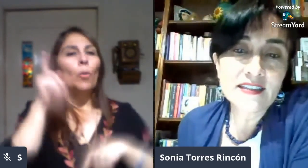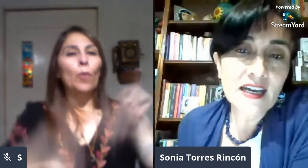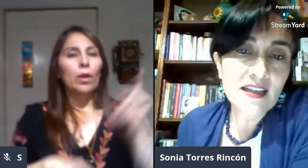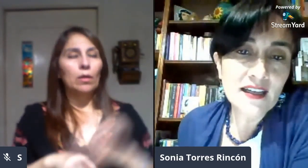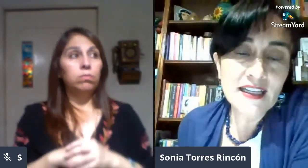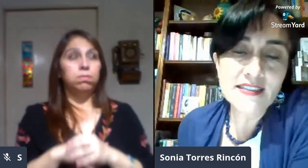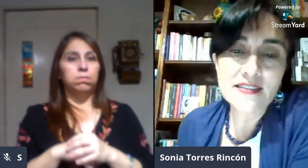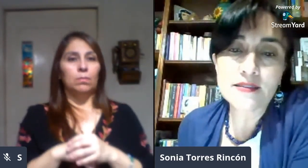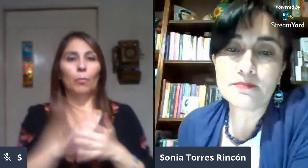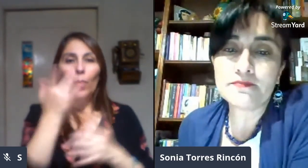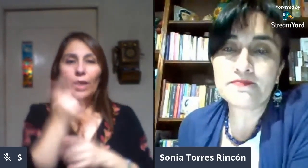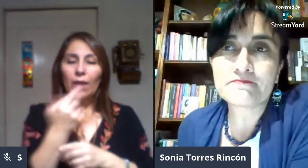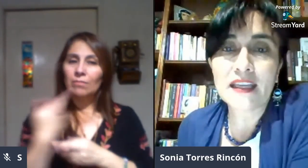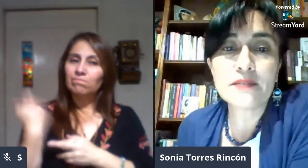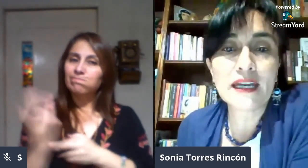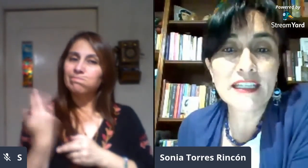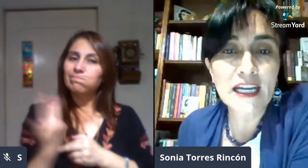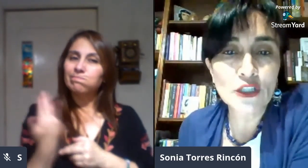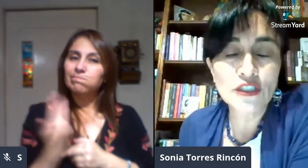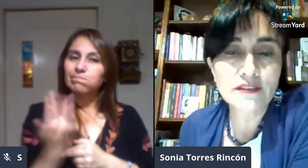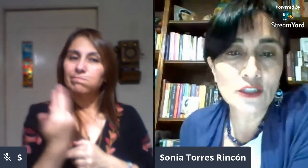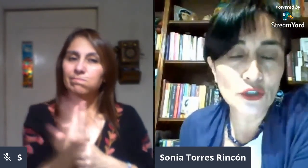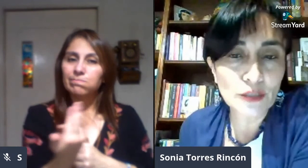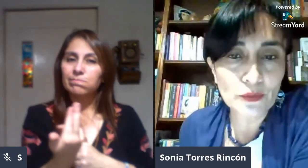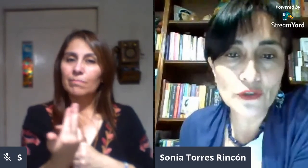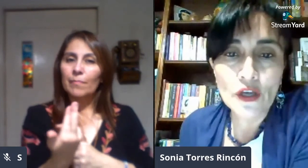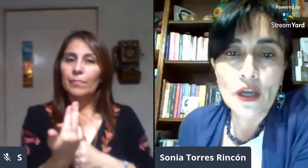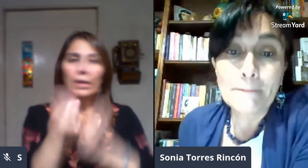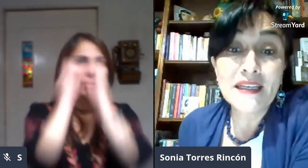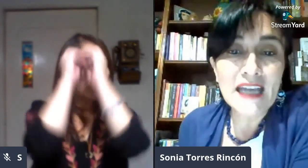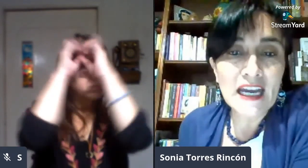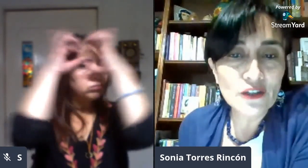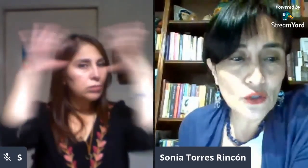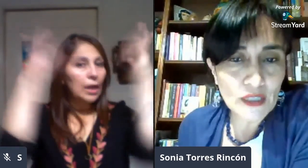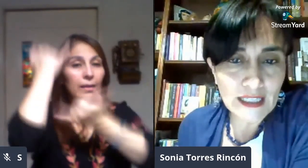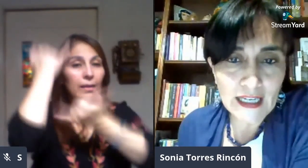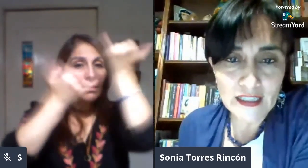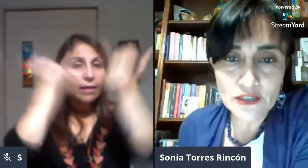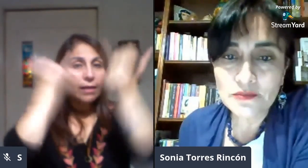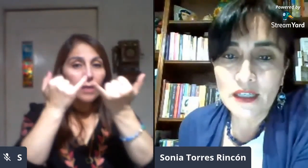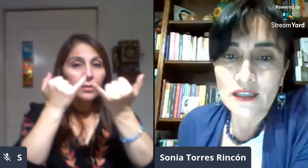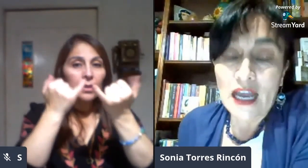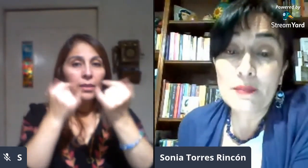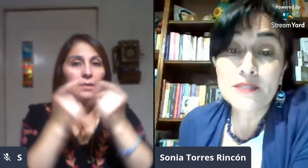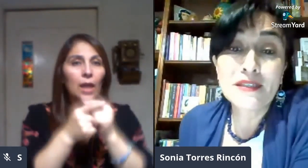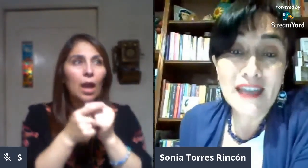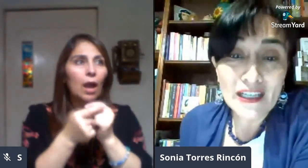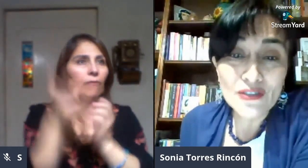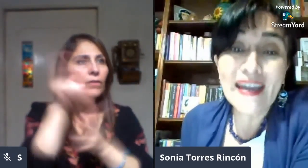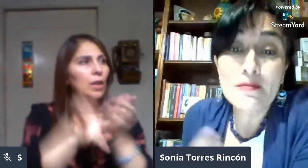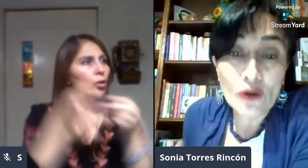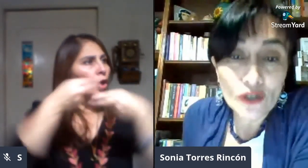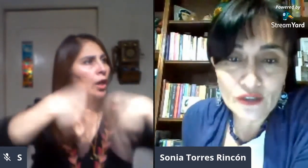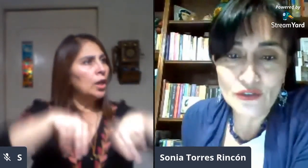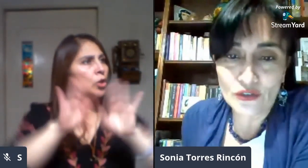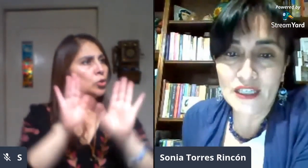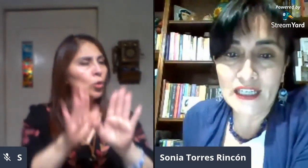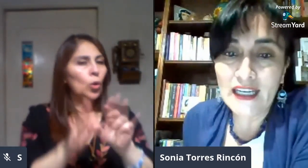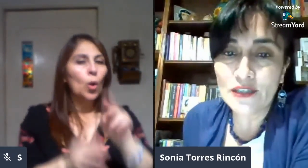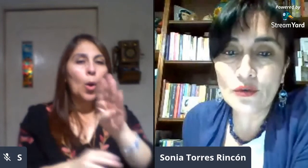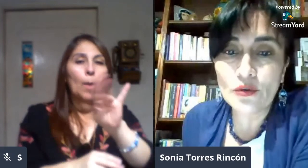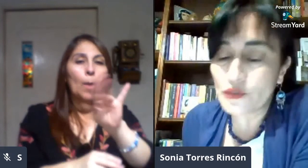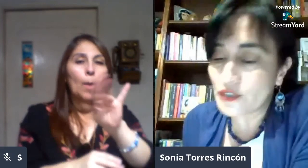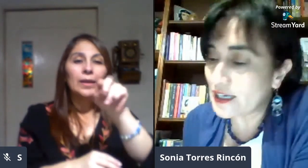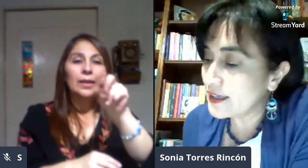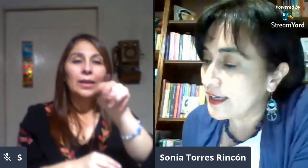de entrada estos imaginarios estereotipos binarios sobre el género, además binarios y hegemónicos sobre